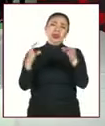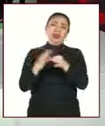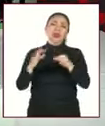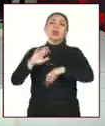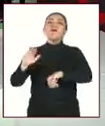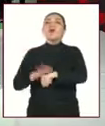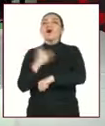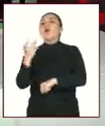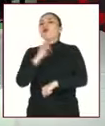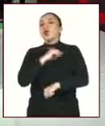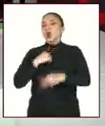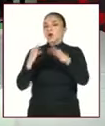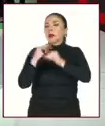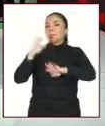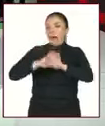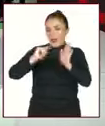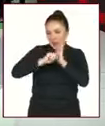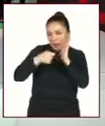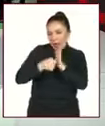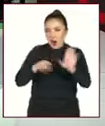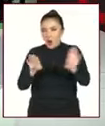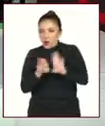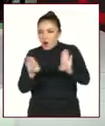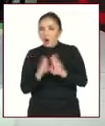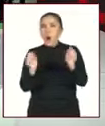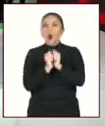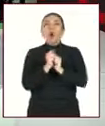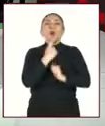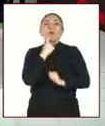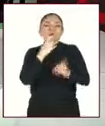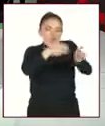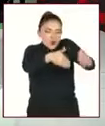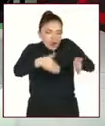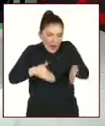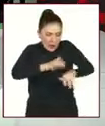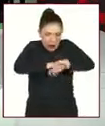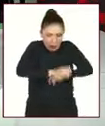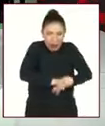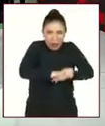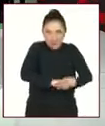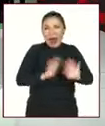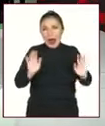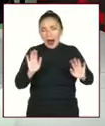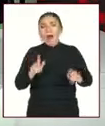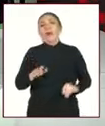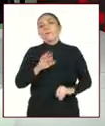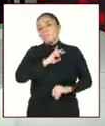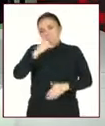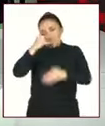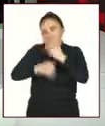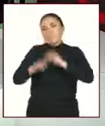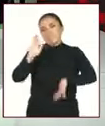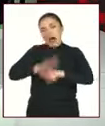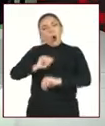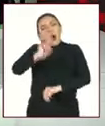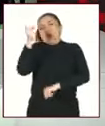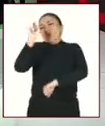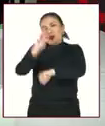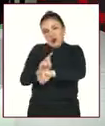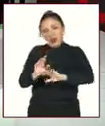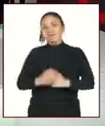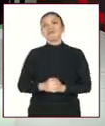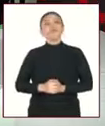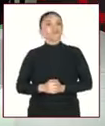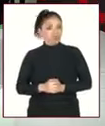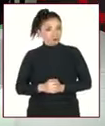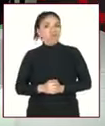la técnica un poco más, a lo mejor con un maniquí o más, pero es algo que podríamos profundizar en alguna otra ocasión. Yo